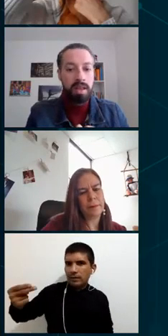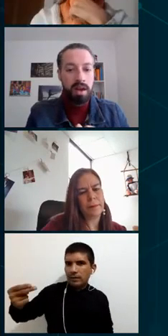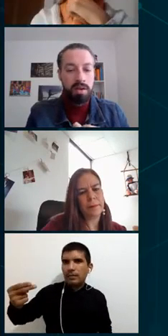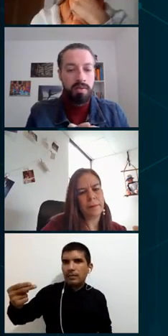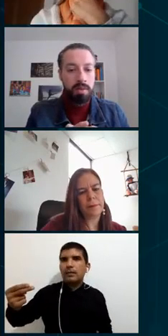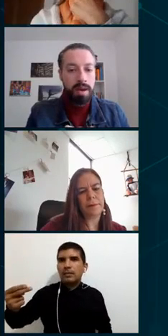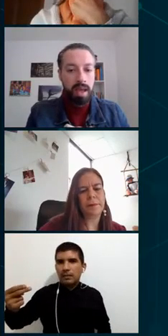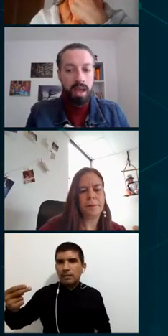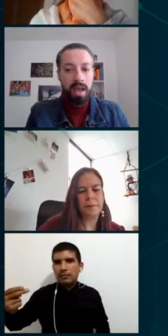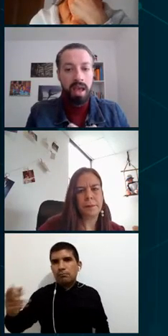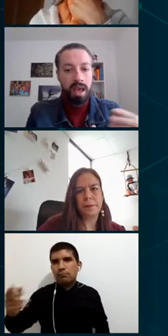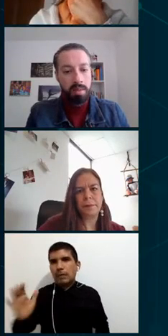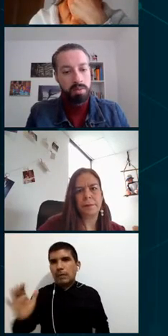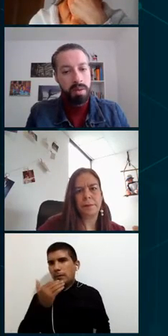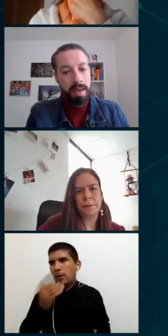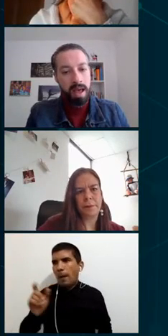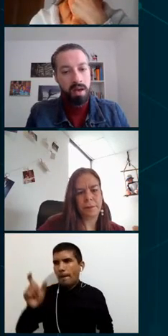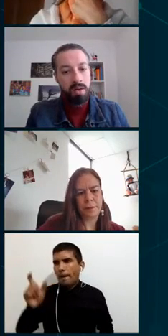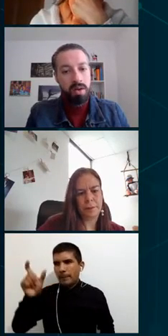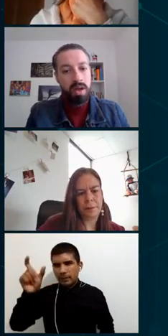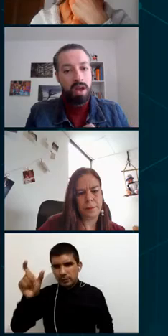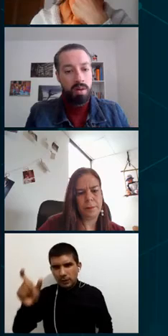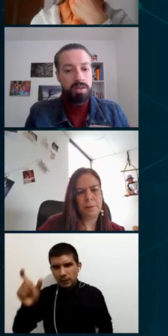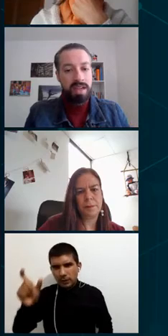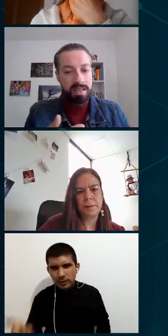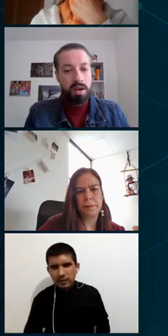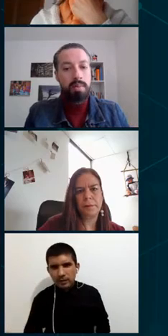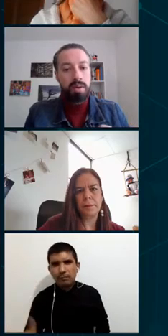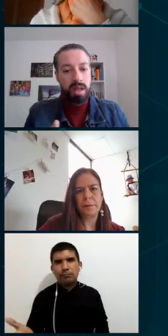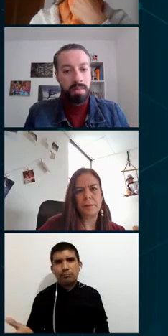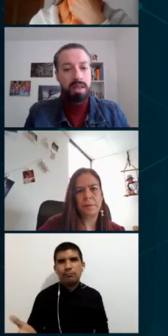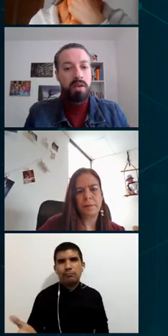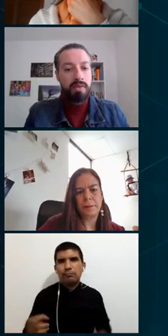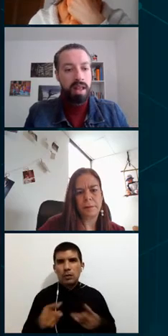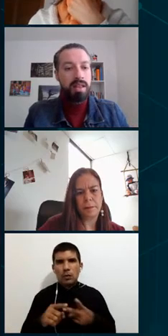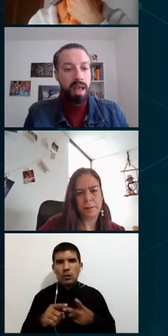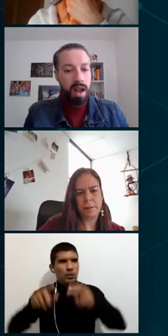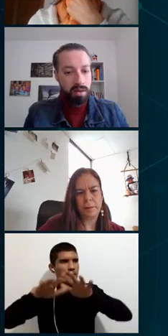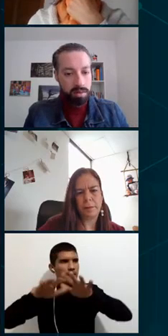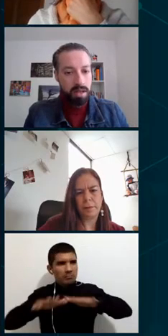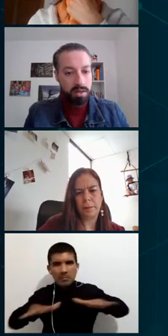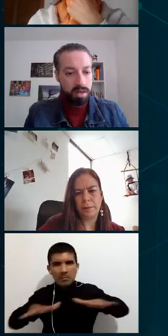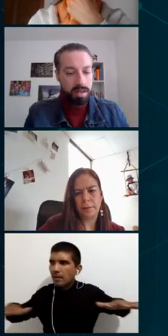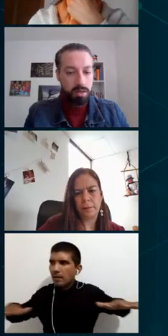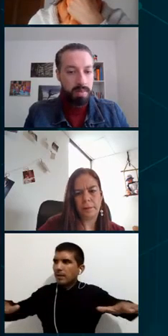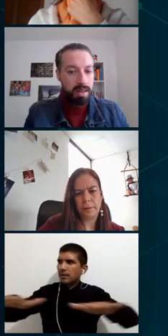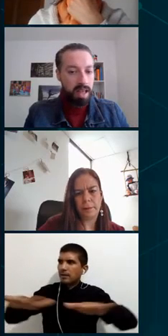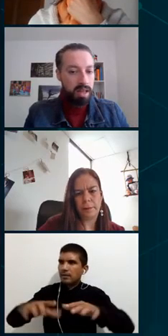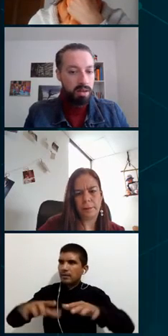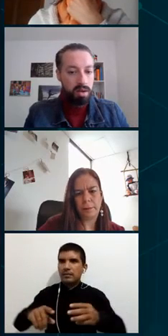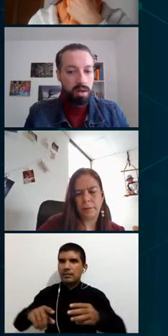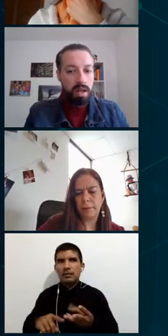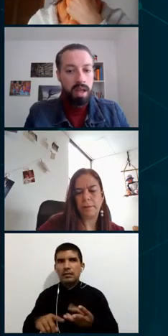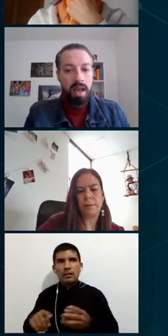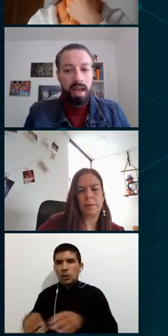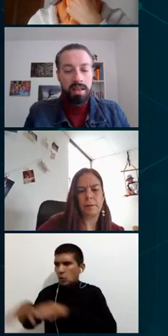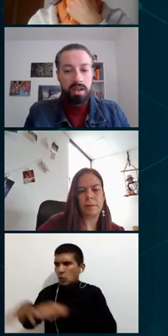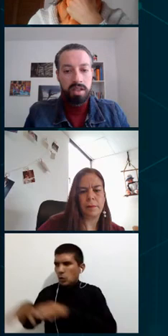segmento de alguna forma que hemos mapeado, cómo sería ese comportamiento frente al contexto que estamos